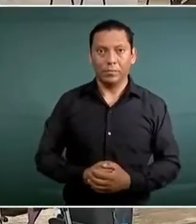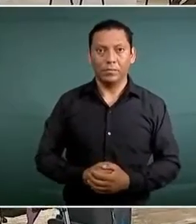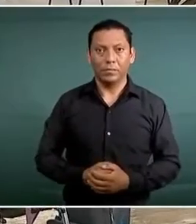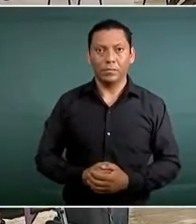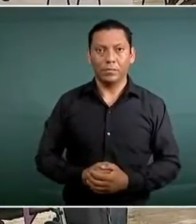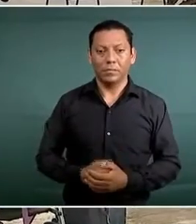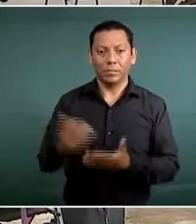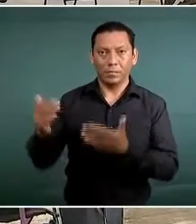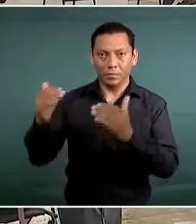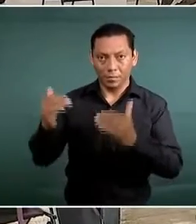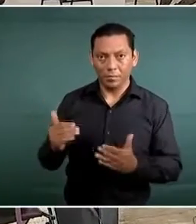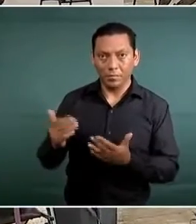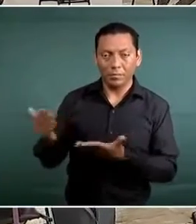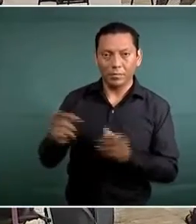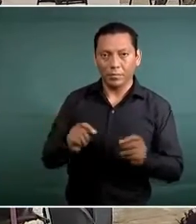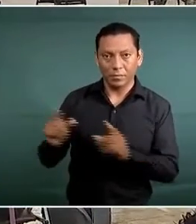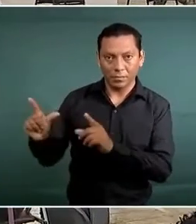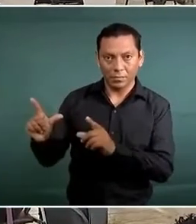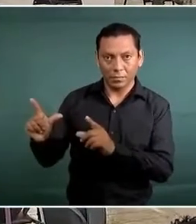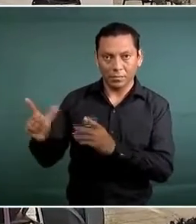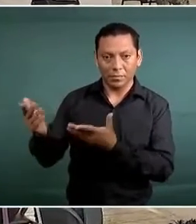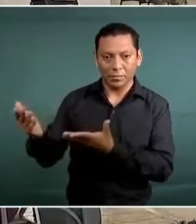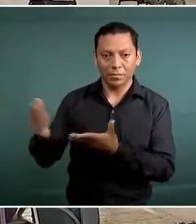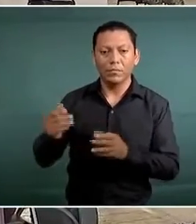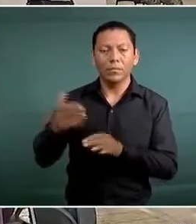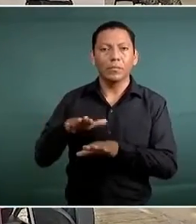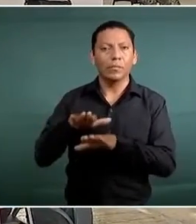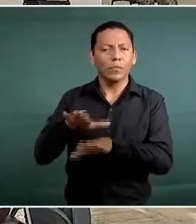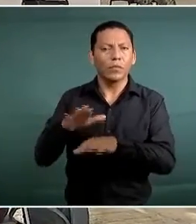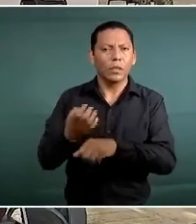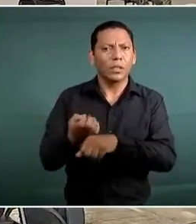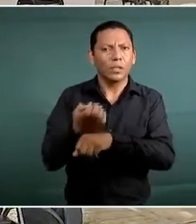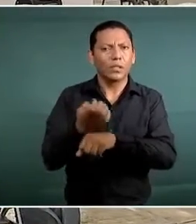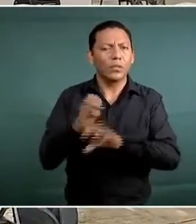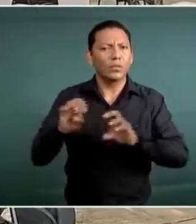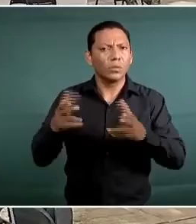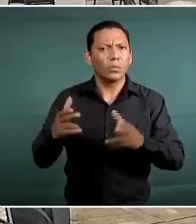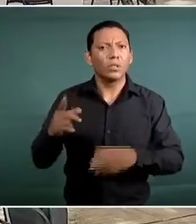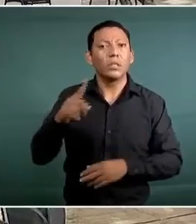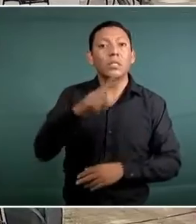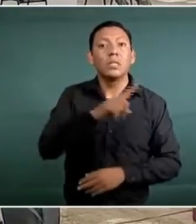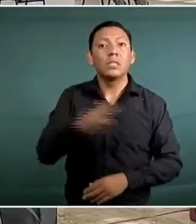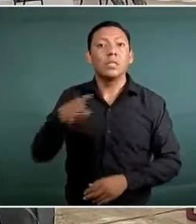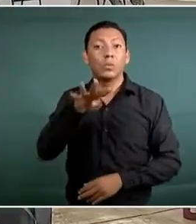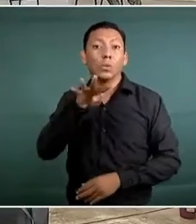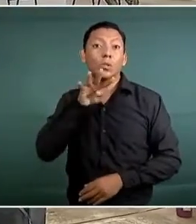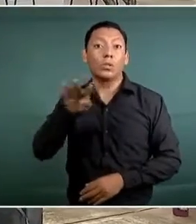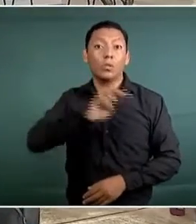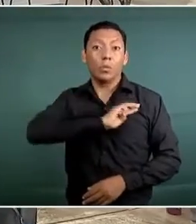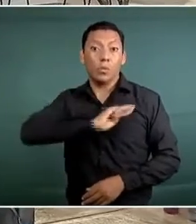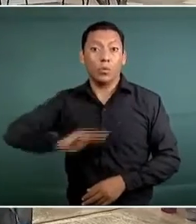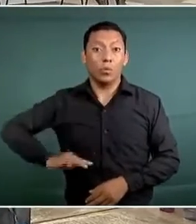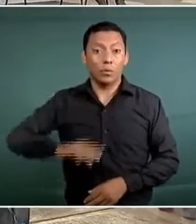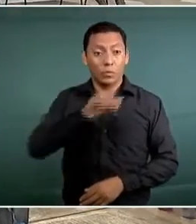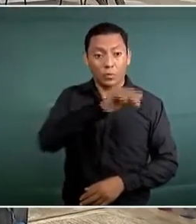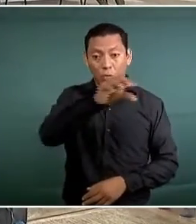La que sigue. Bien, en lo que corresponde al estado de Chiapas, en los 119 municipios que tiene el estado,